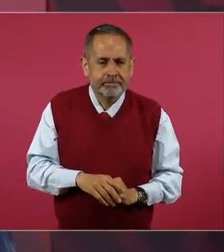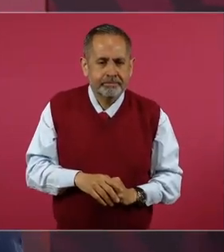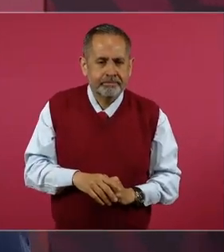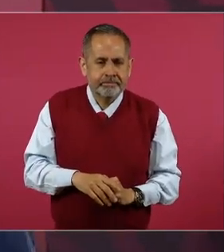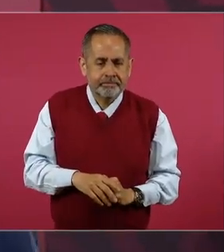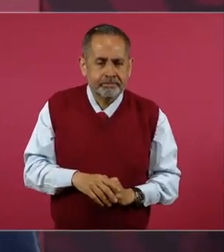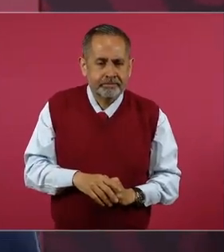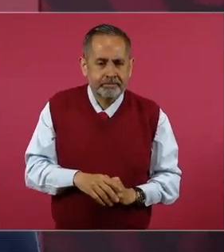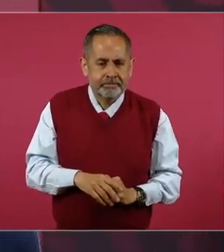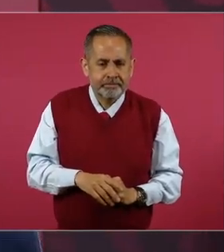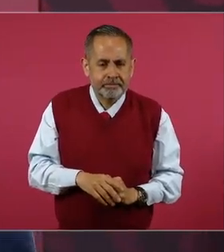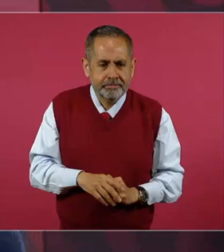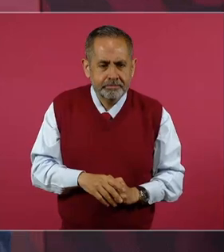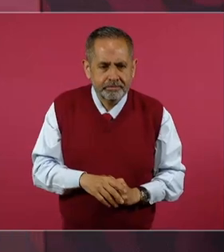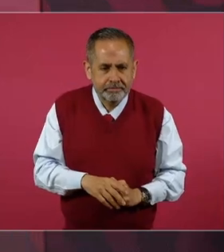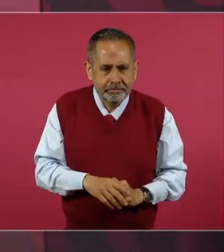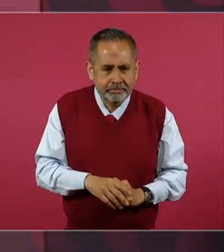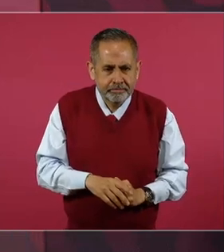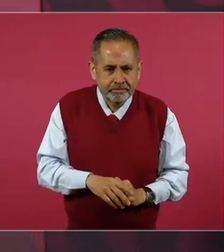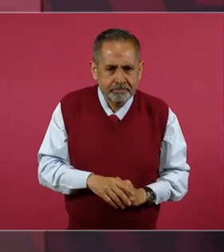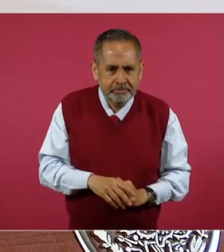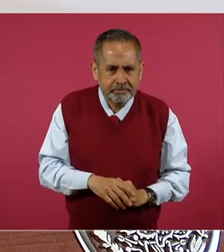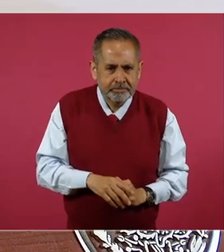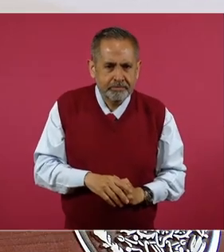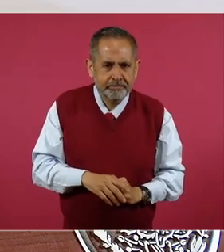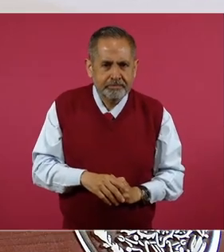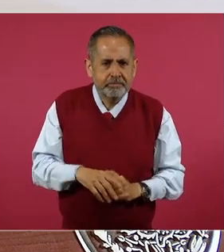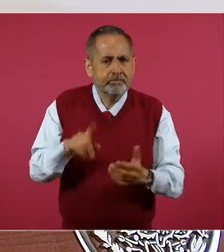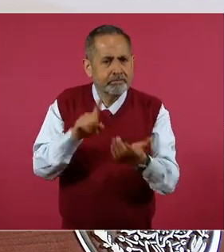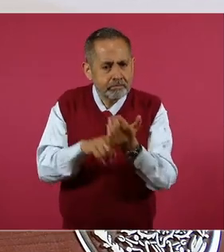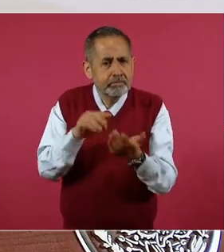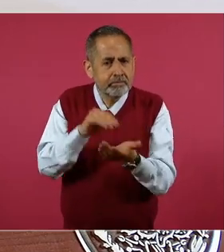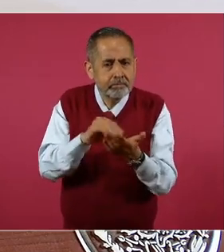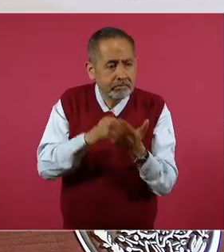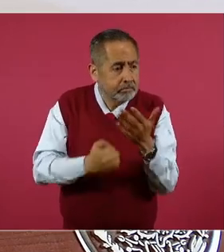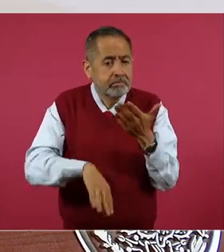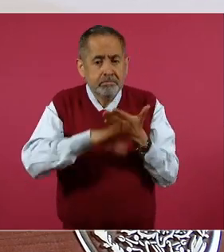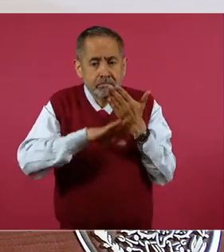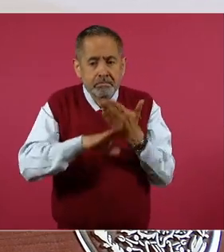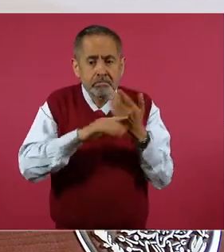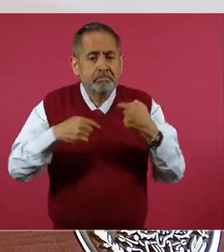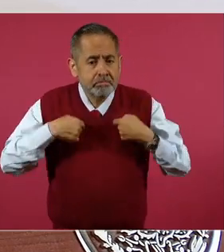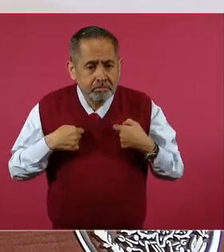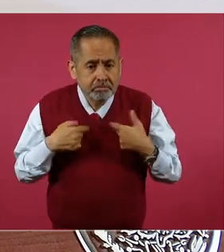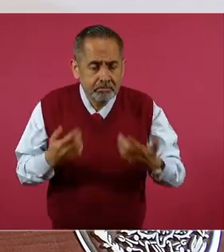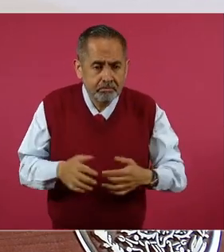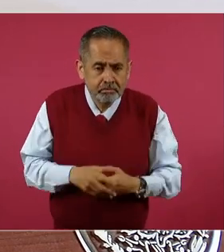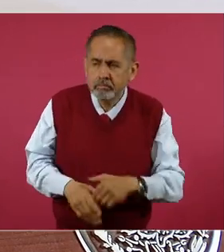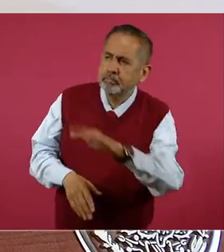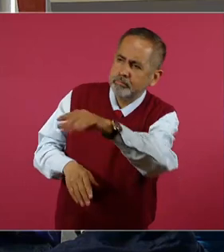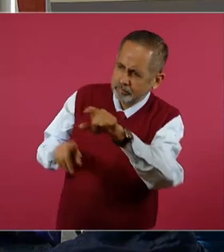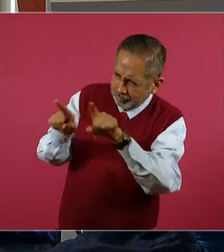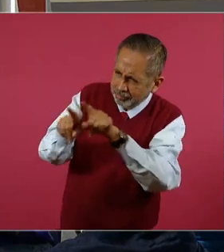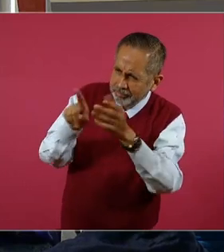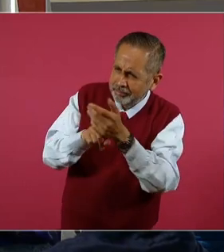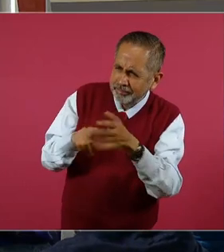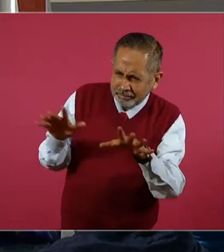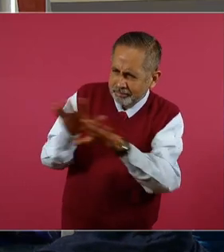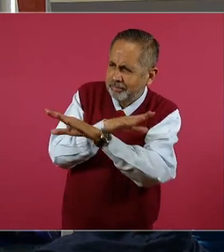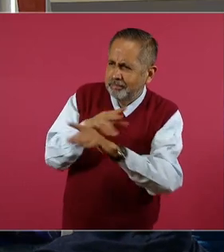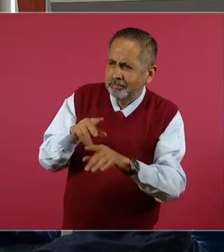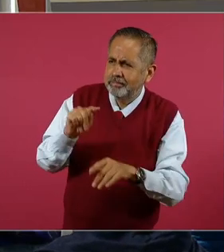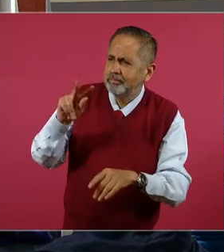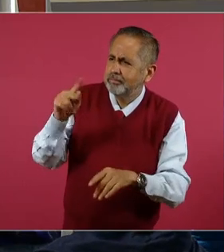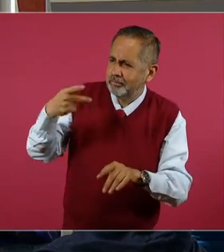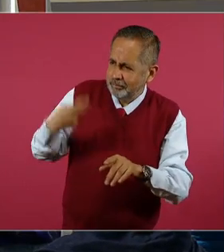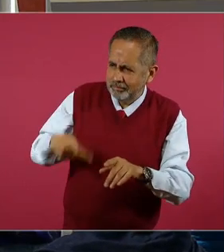hay quienes nos cuestionan. Urge una renovación también en los canales públicos, presidente. Por eso,